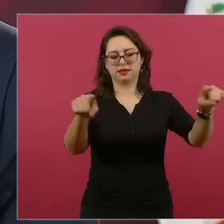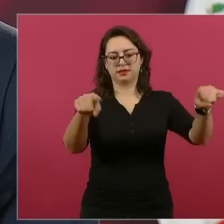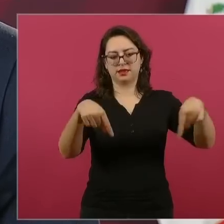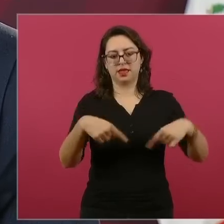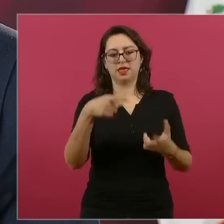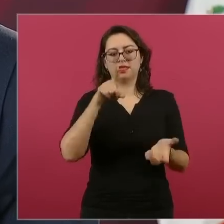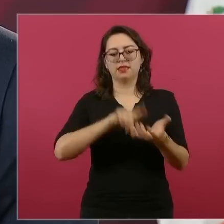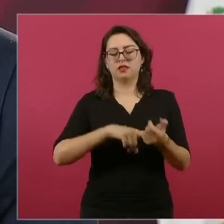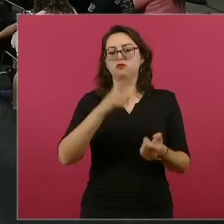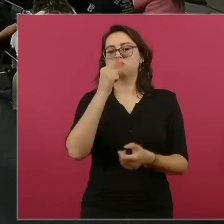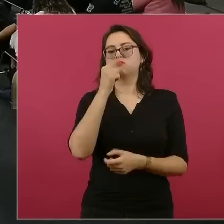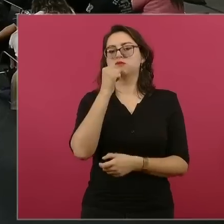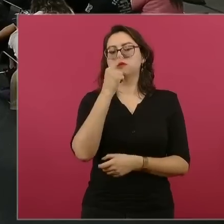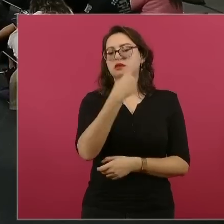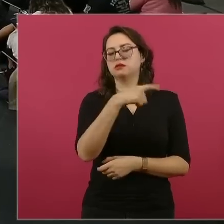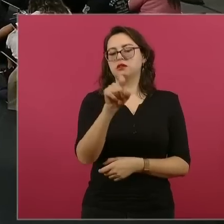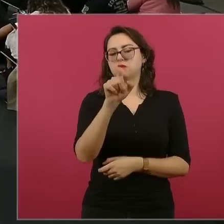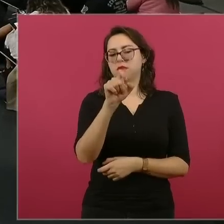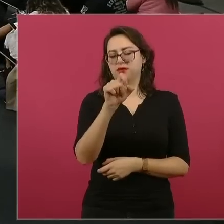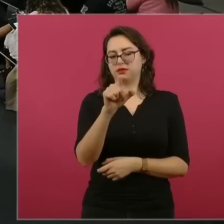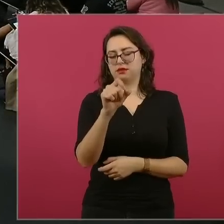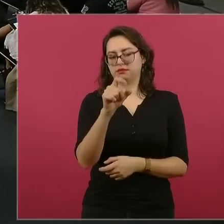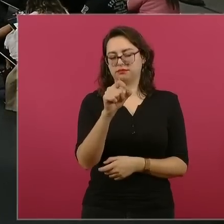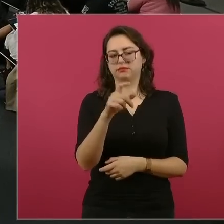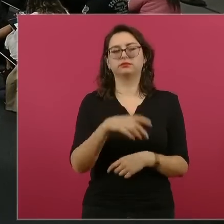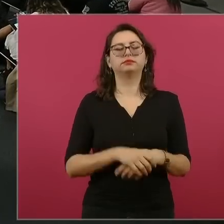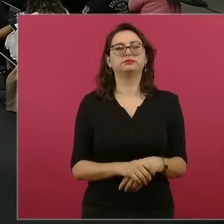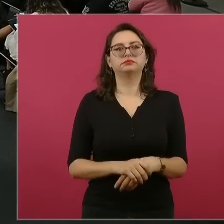en $30 millones,